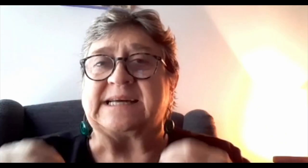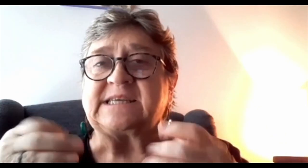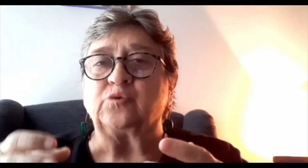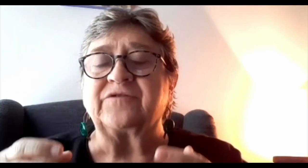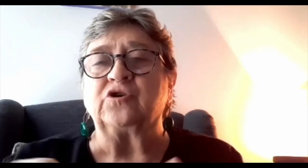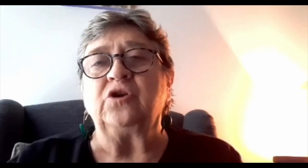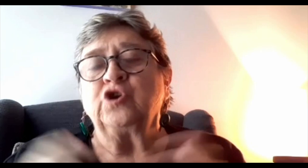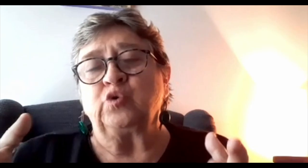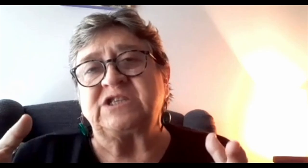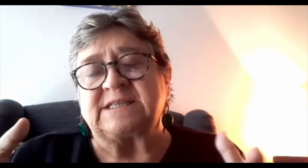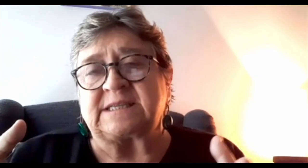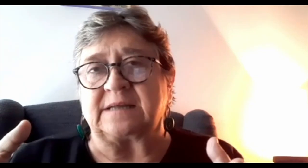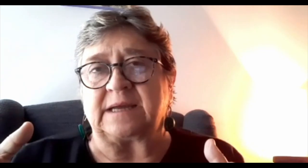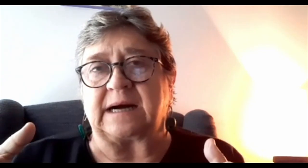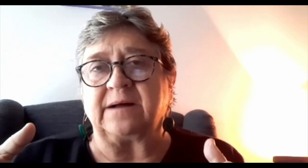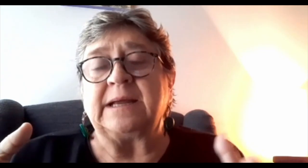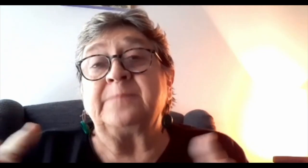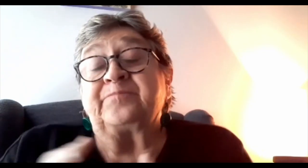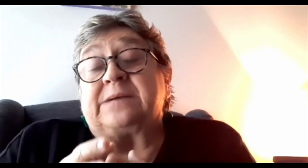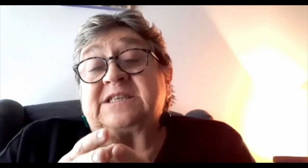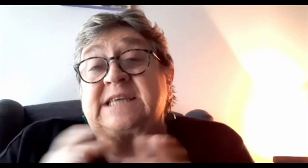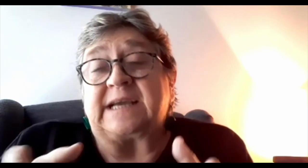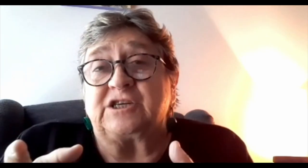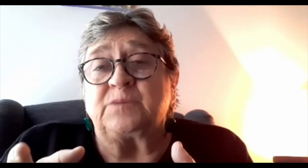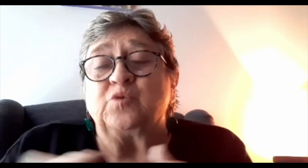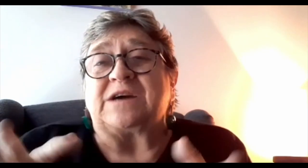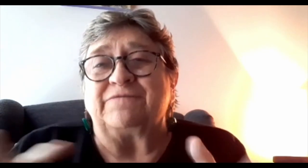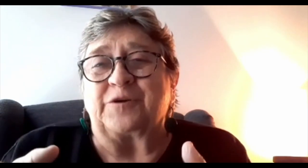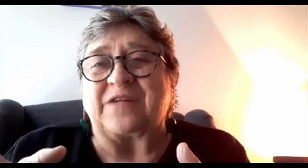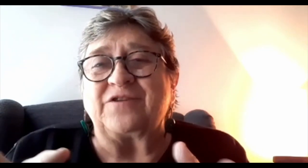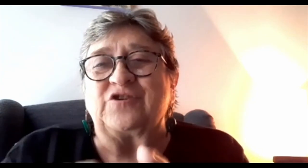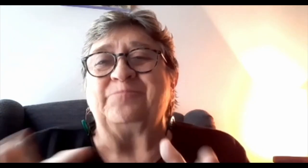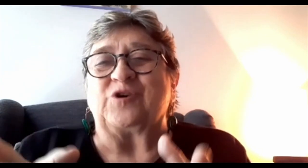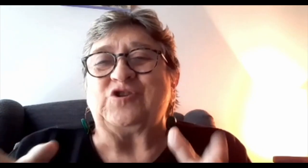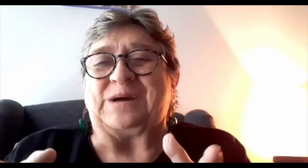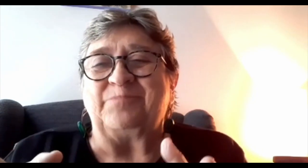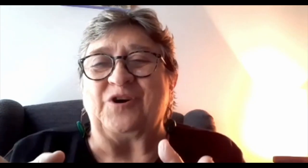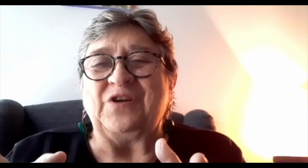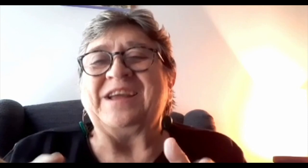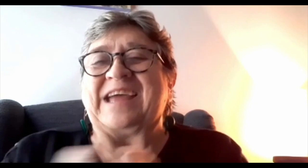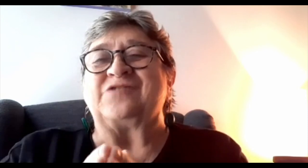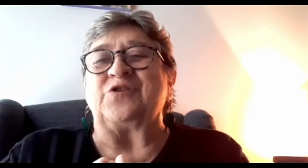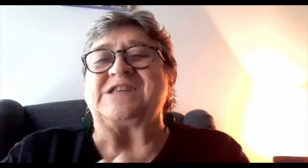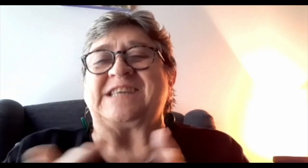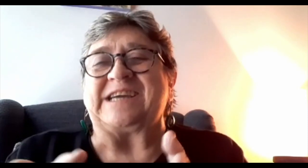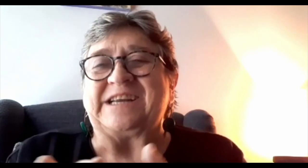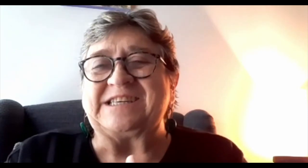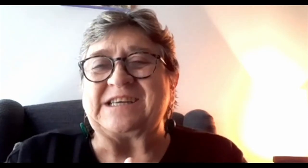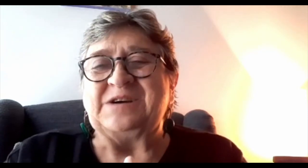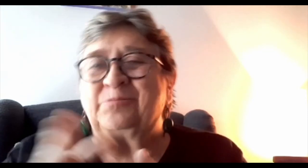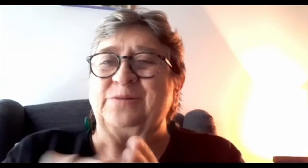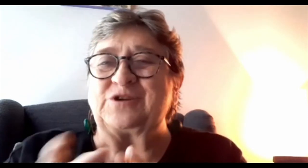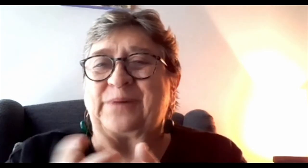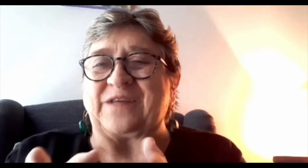porque la situación no es estática. Sé que es mucha información en poco tiempo, entonces, si